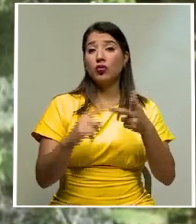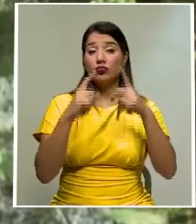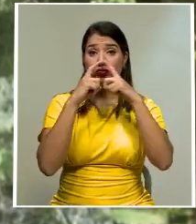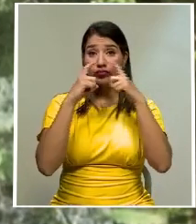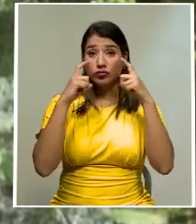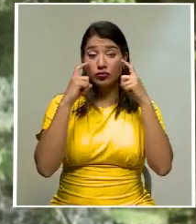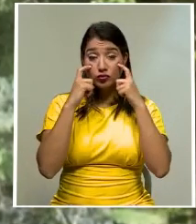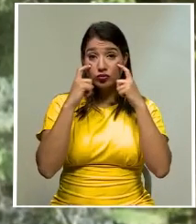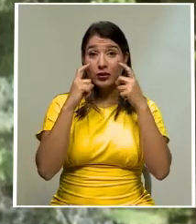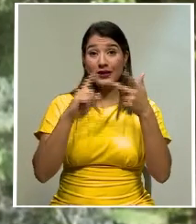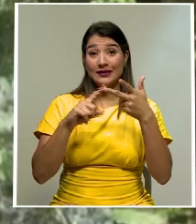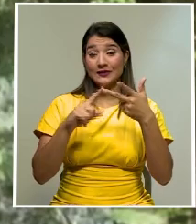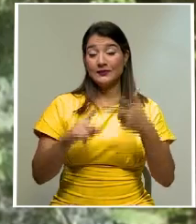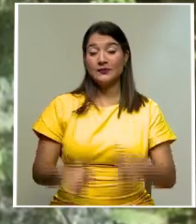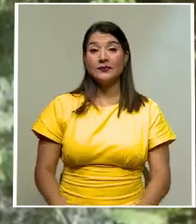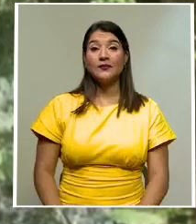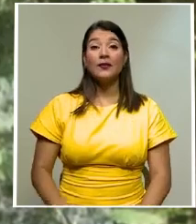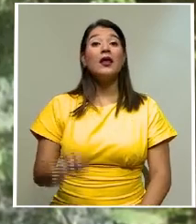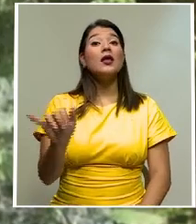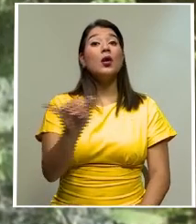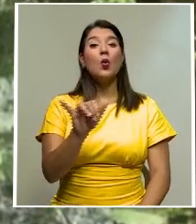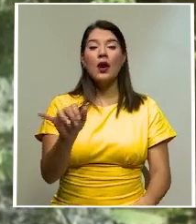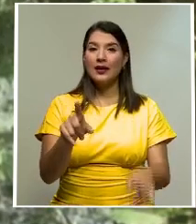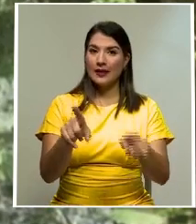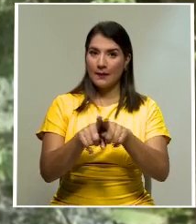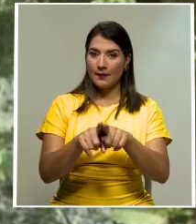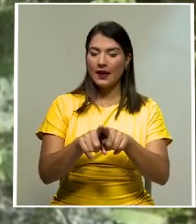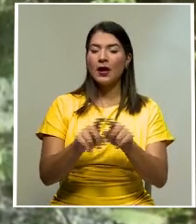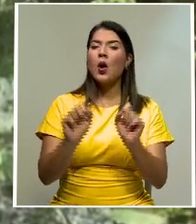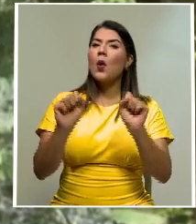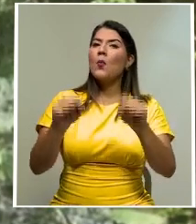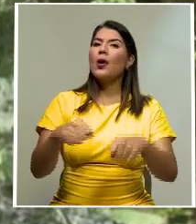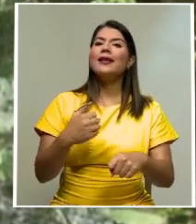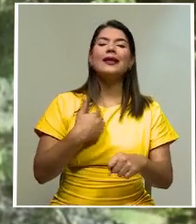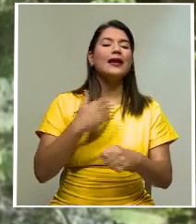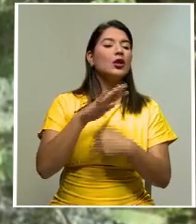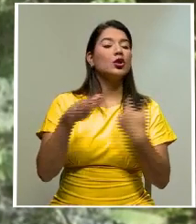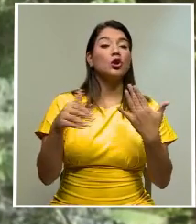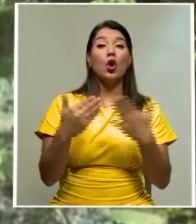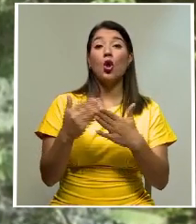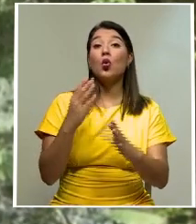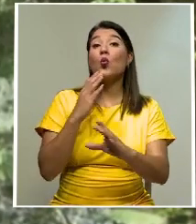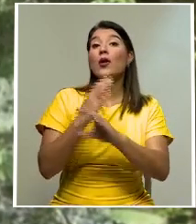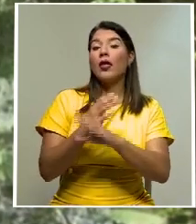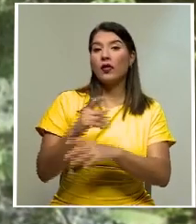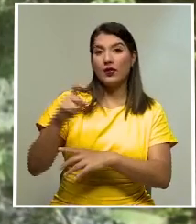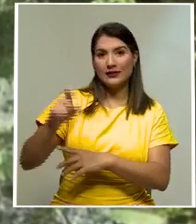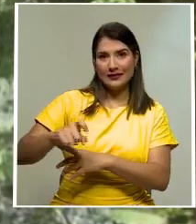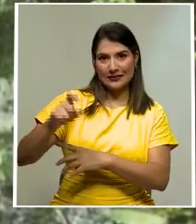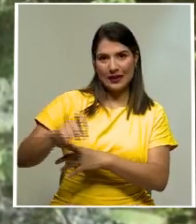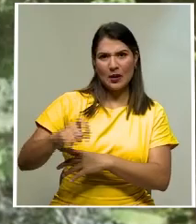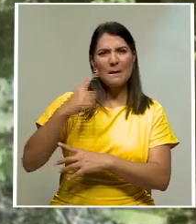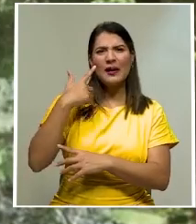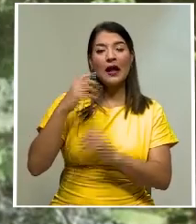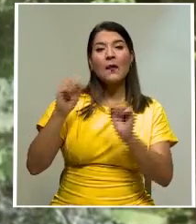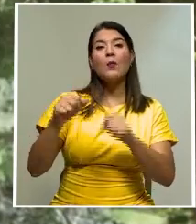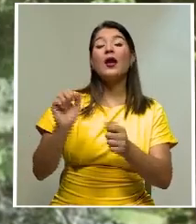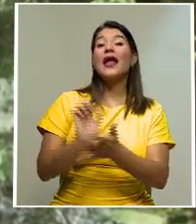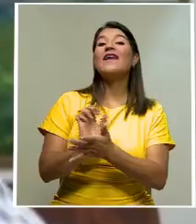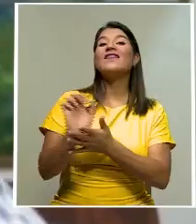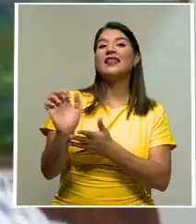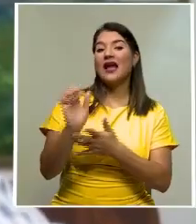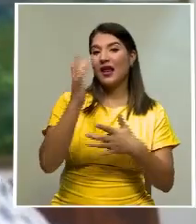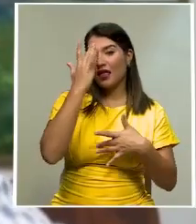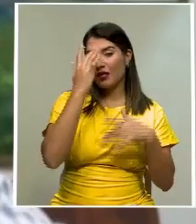mascarilla en los lugares cerrados, así como también tomar todas aquellas medidas que se consideren oportunas para evitar la propagación del